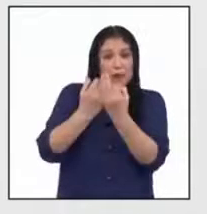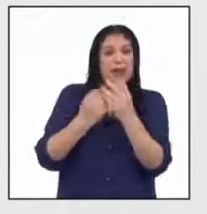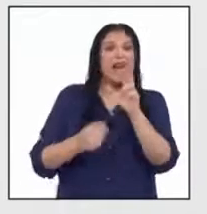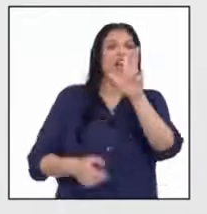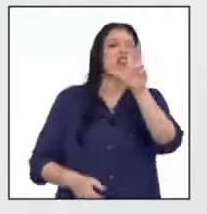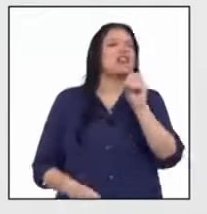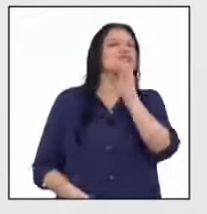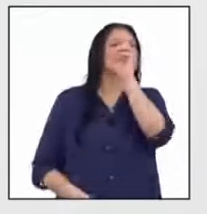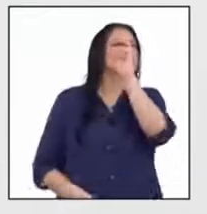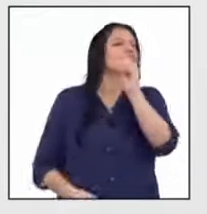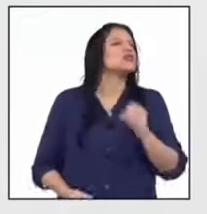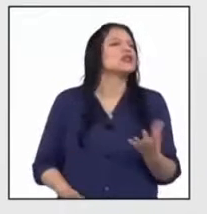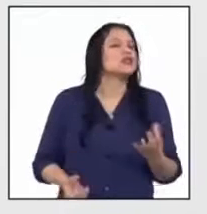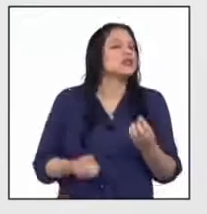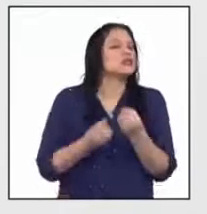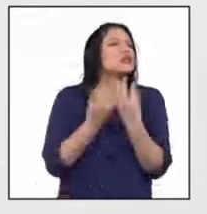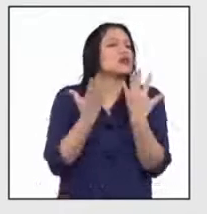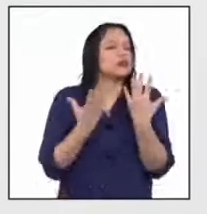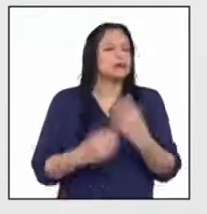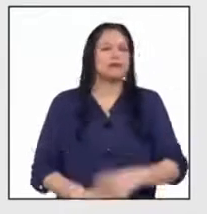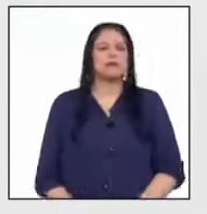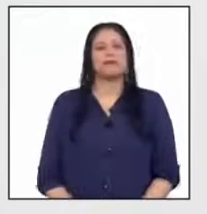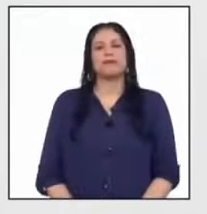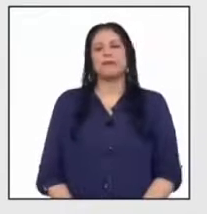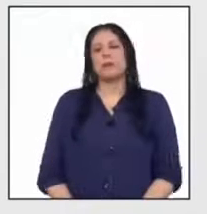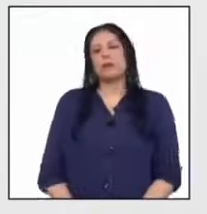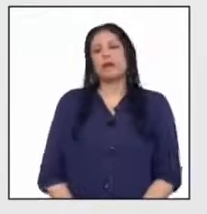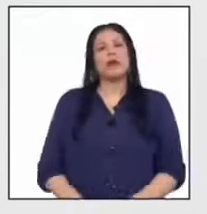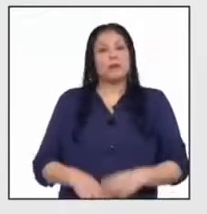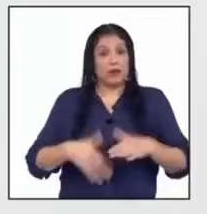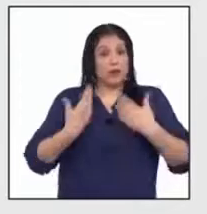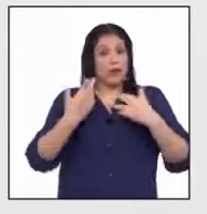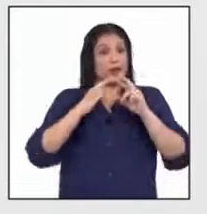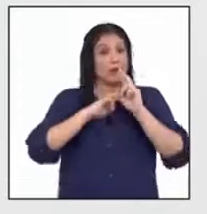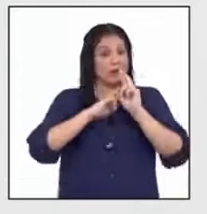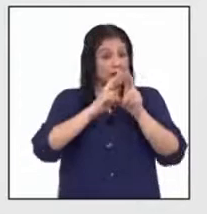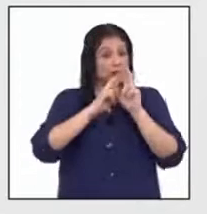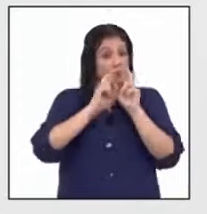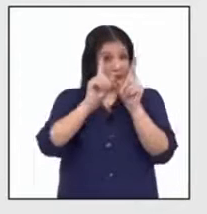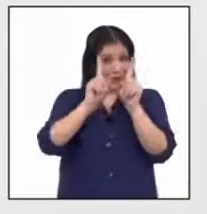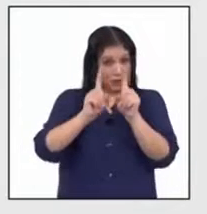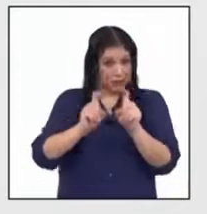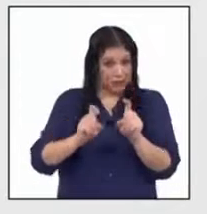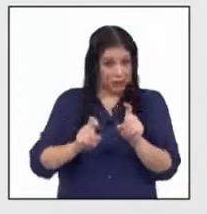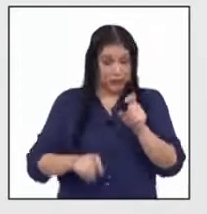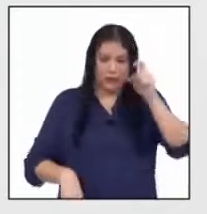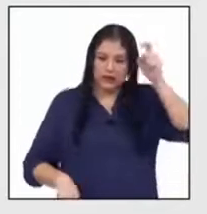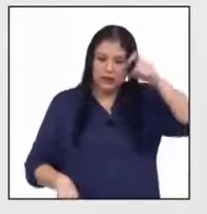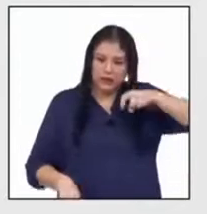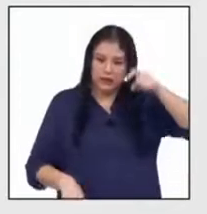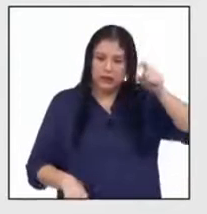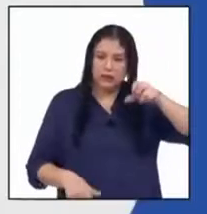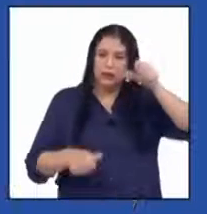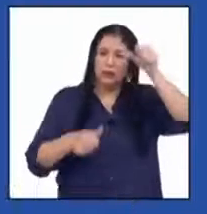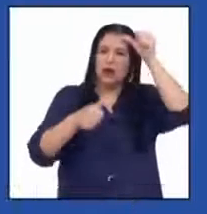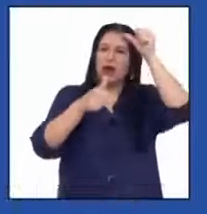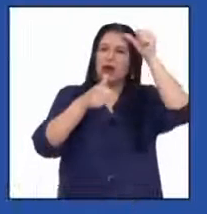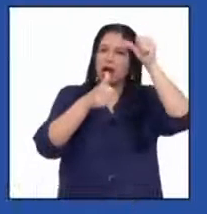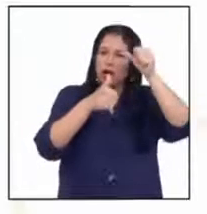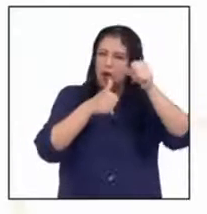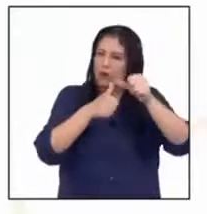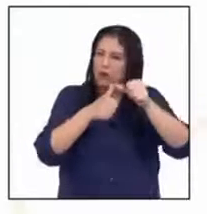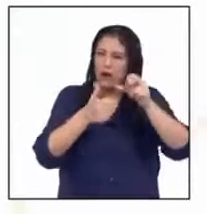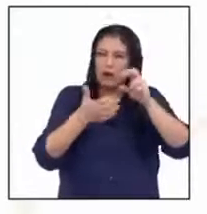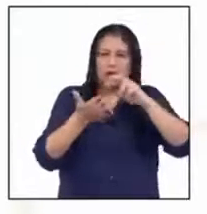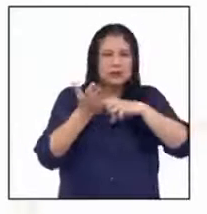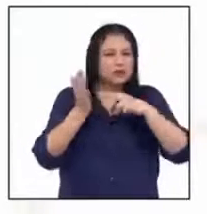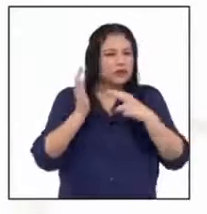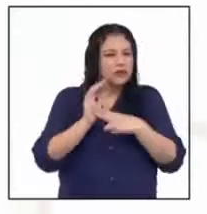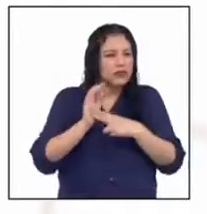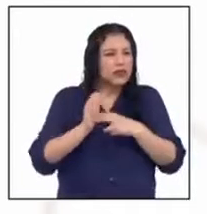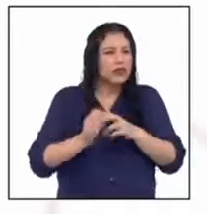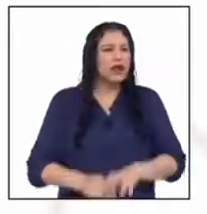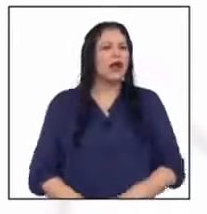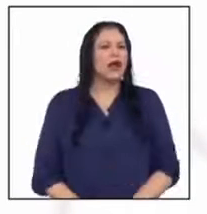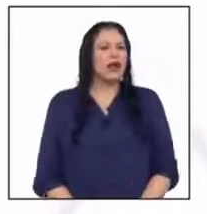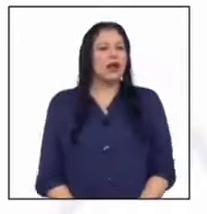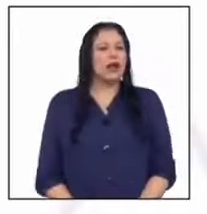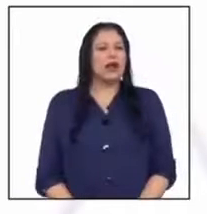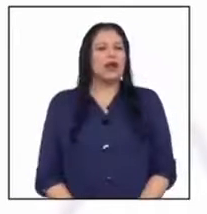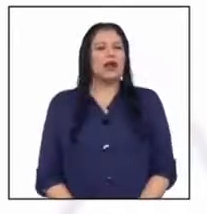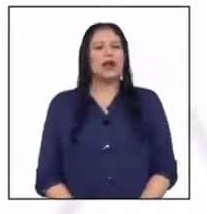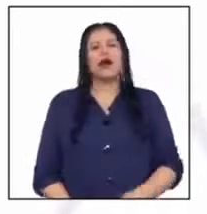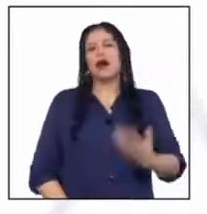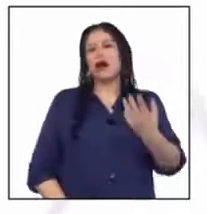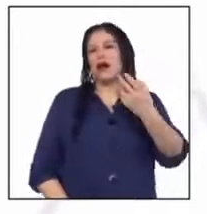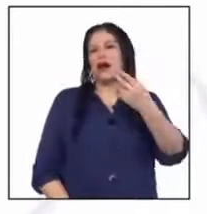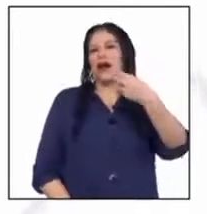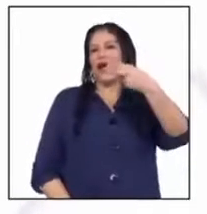quichua? Para poder responder esta pregunta, debemos recordar lo que es la frecuencia